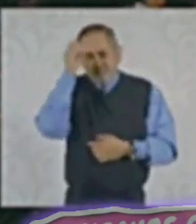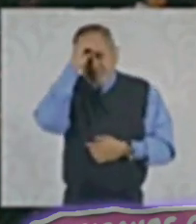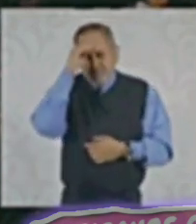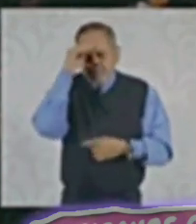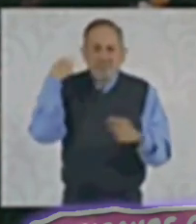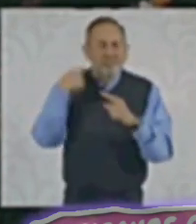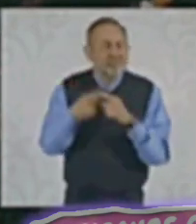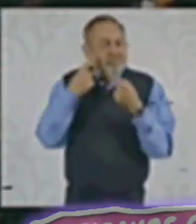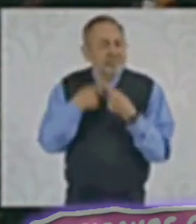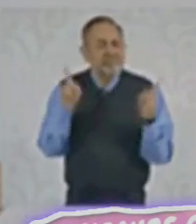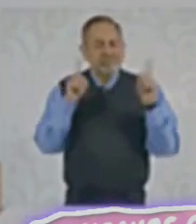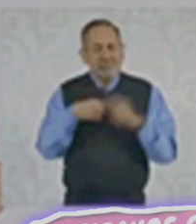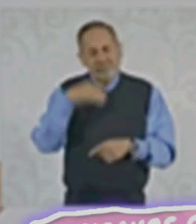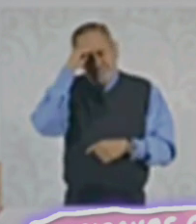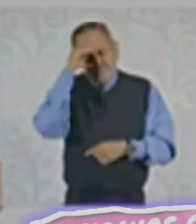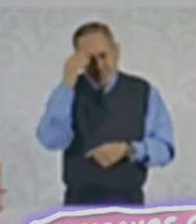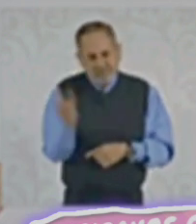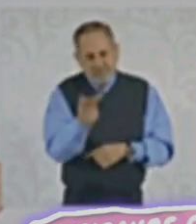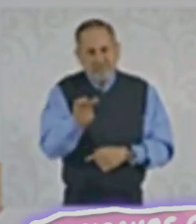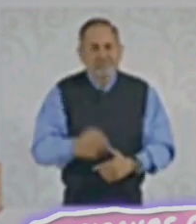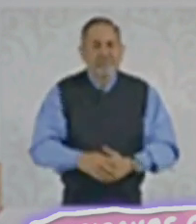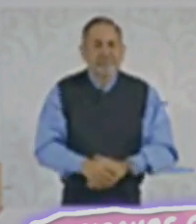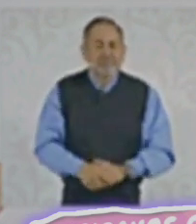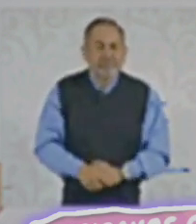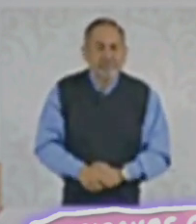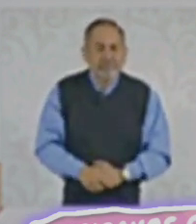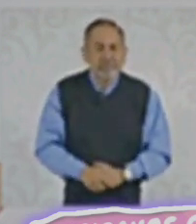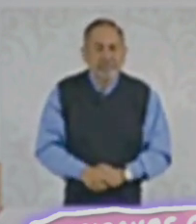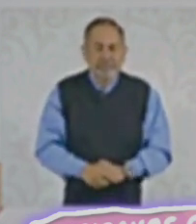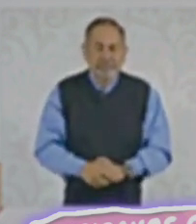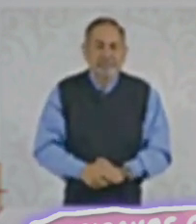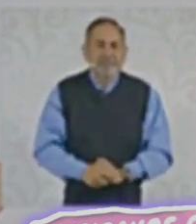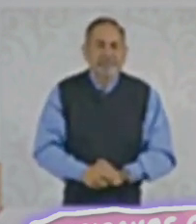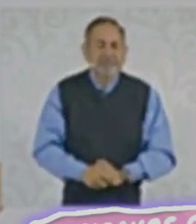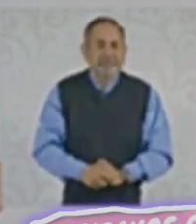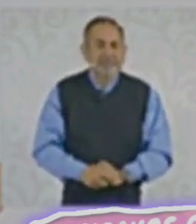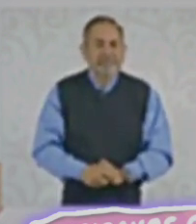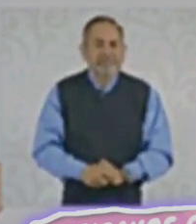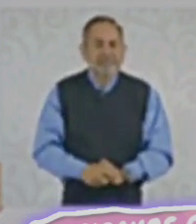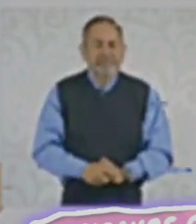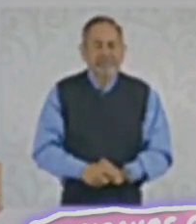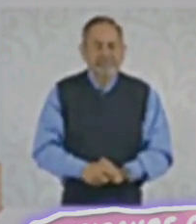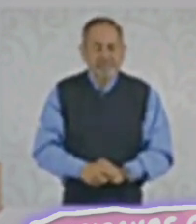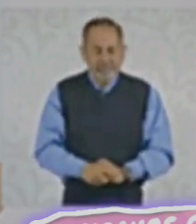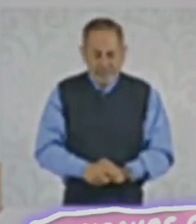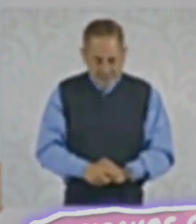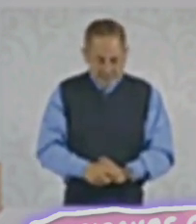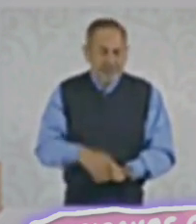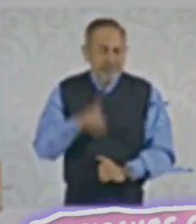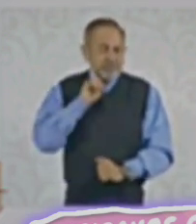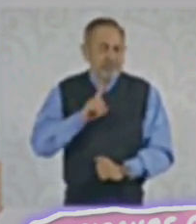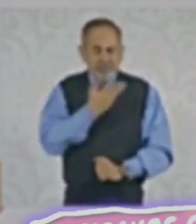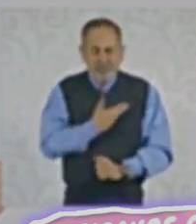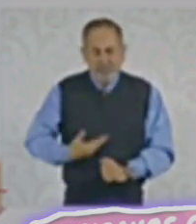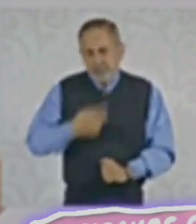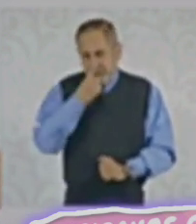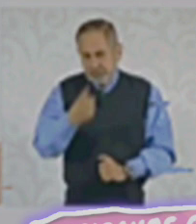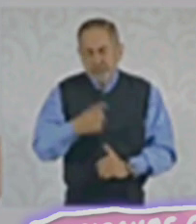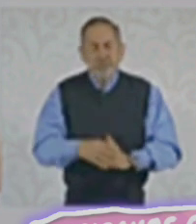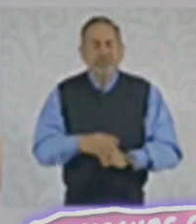Transformación? Bueno, el objetivo de esta celebración,